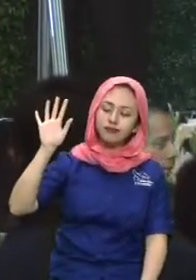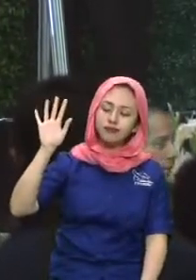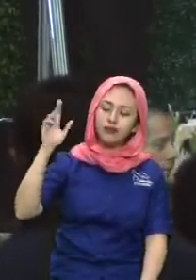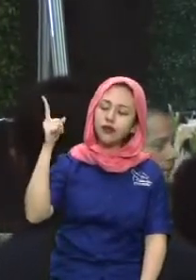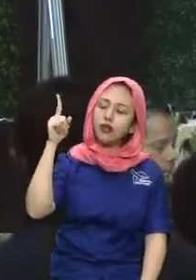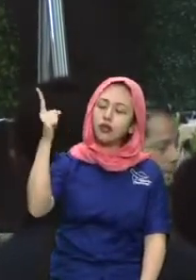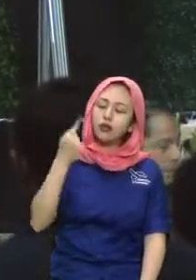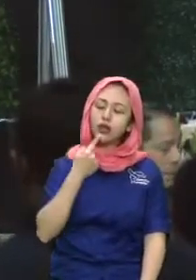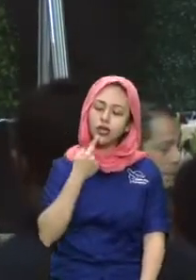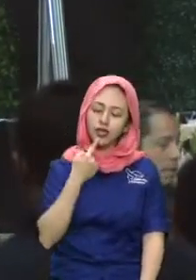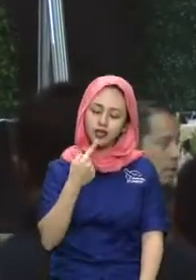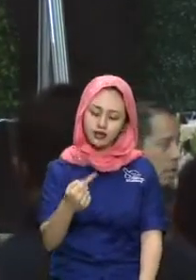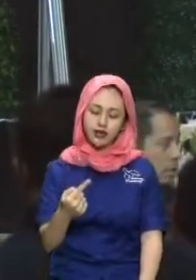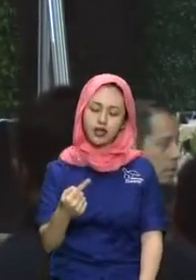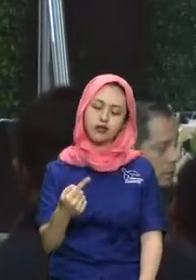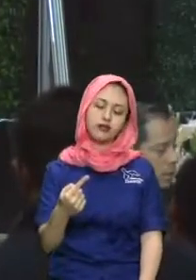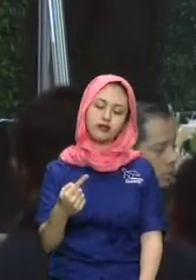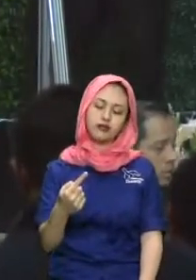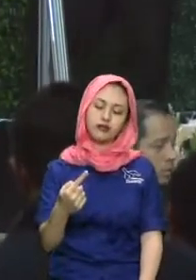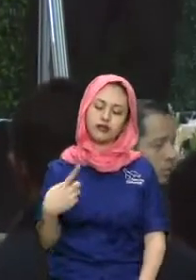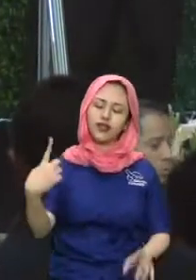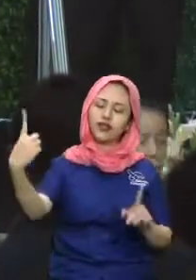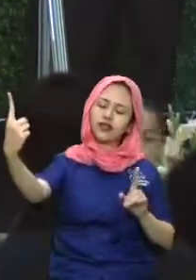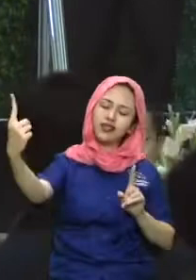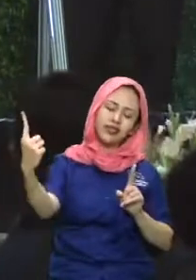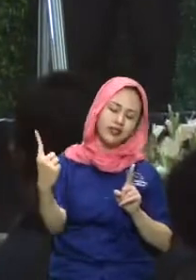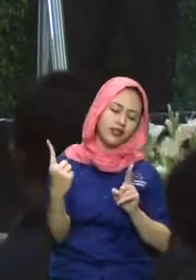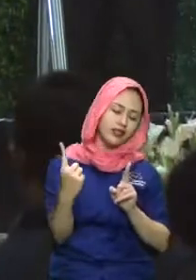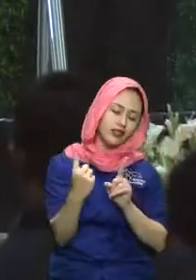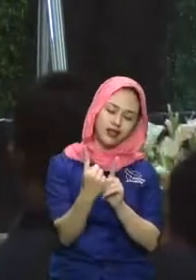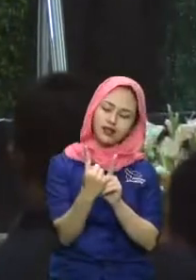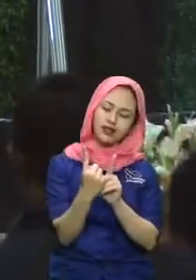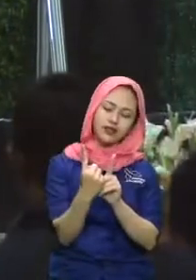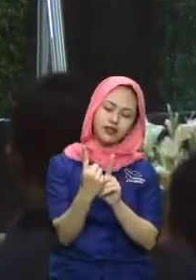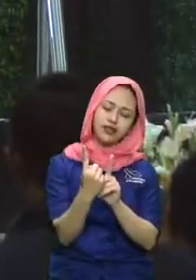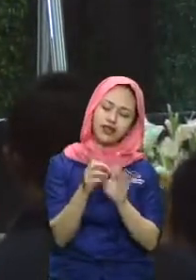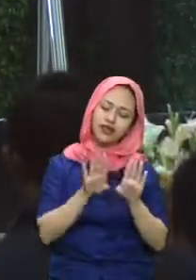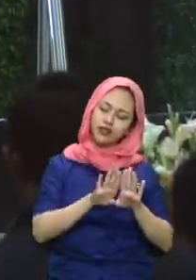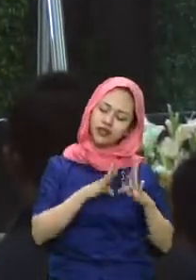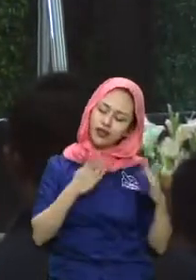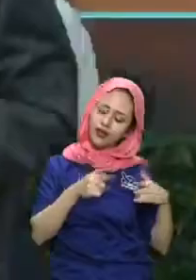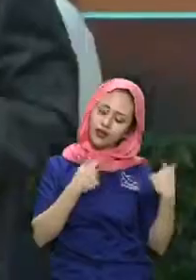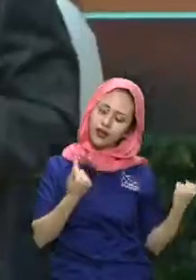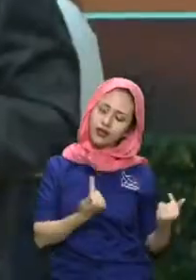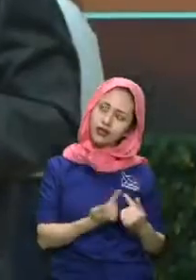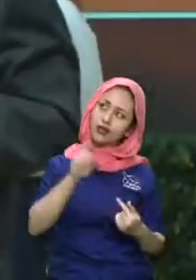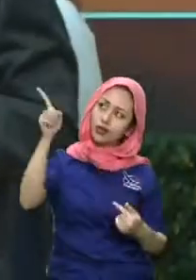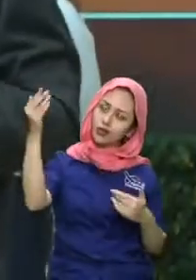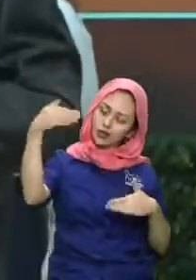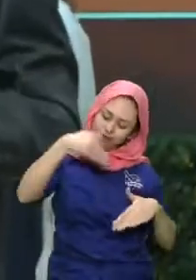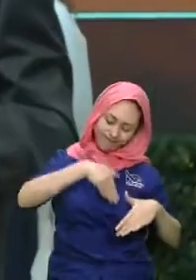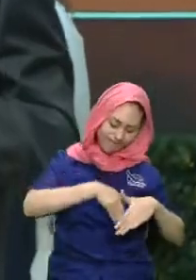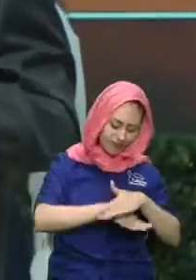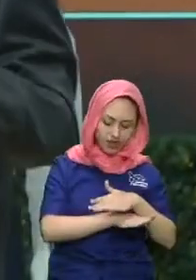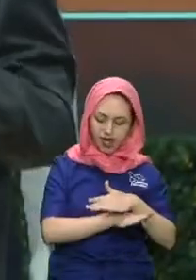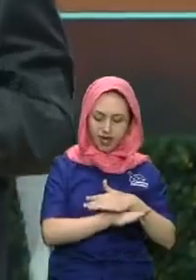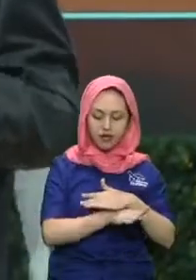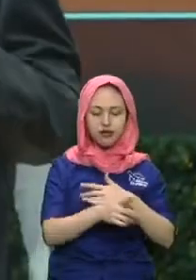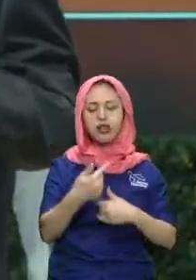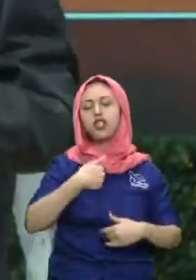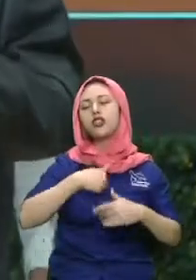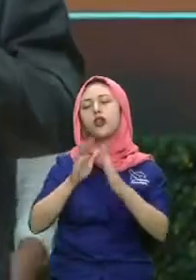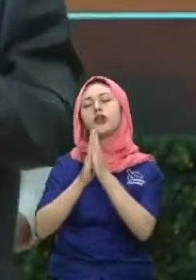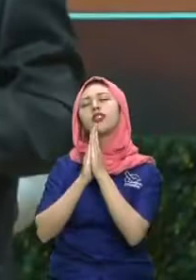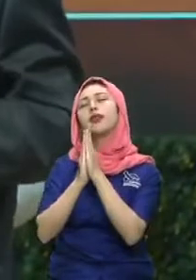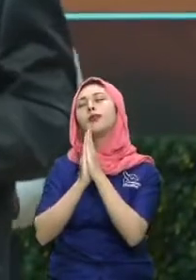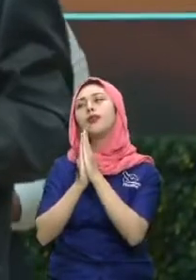que estabas a la puerta llamando, y si alguno oía y abría, tú ibas a entrar a él. Basado en eso, yo te pido